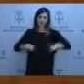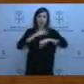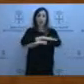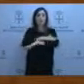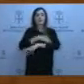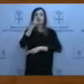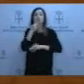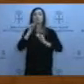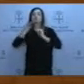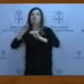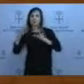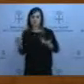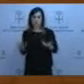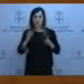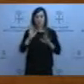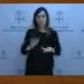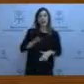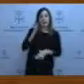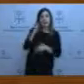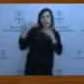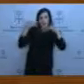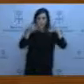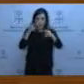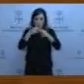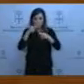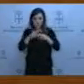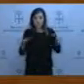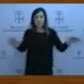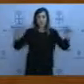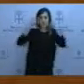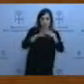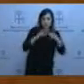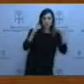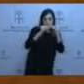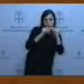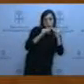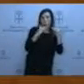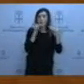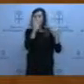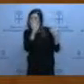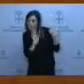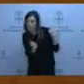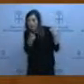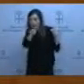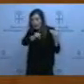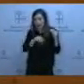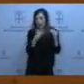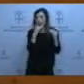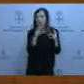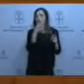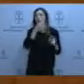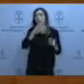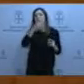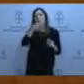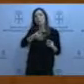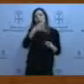deberíamos añadir, que esa orientación política coincida, se aproxime al menos, al discurso político, al proyecto